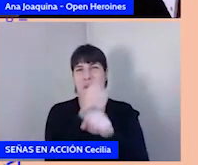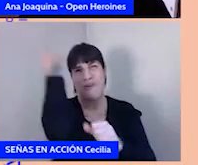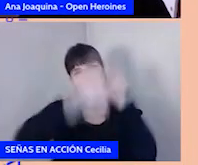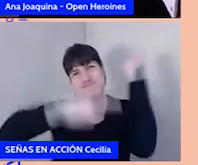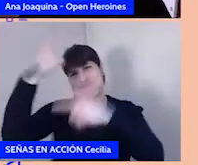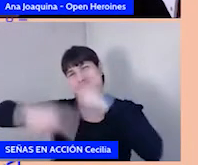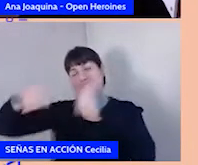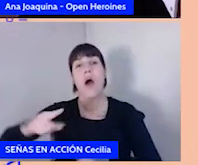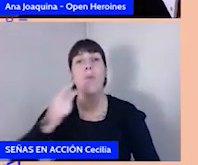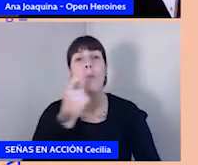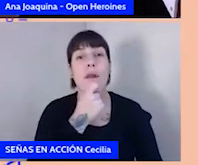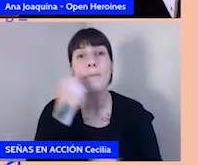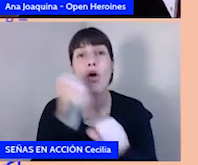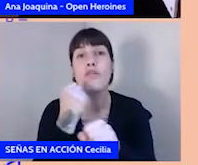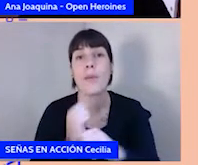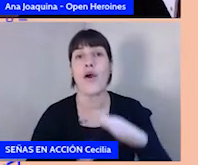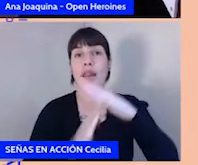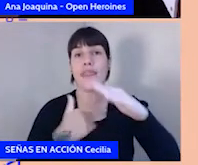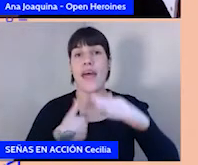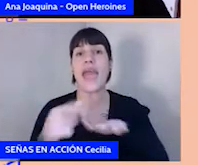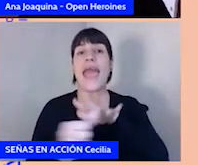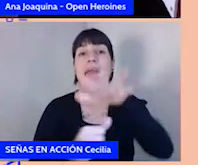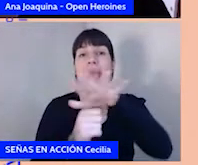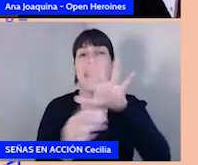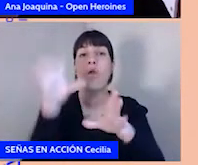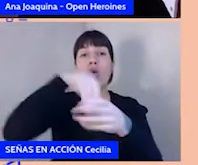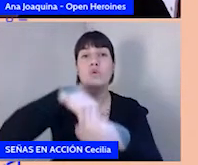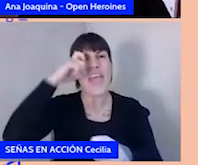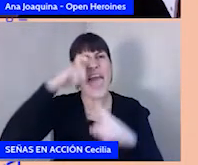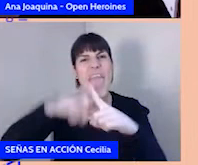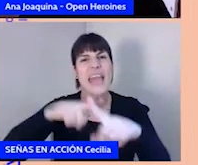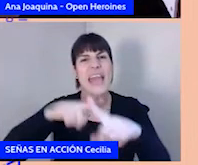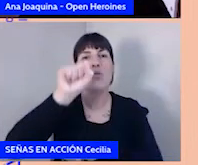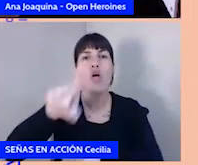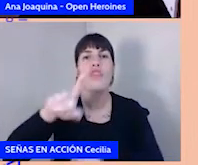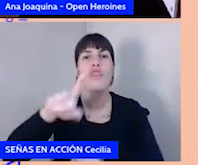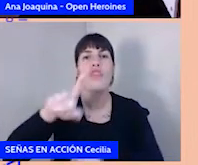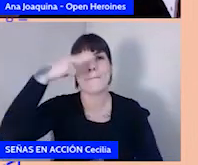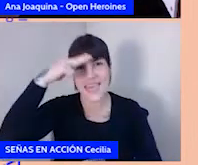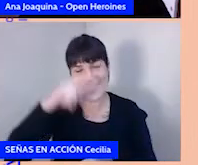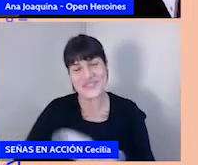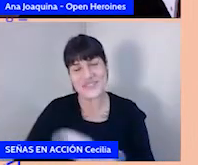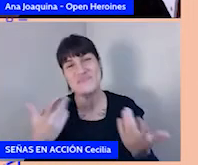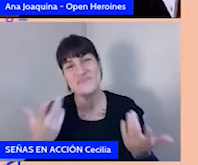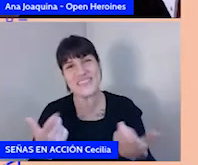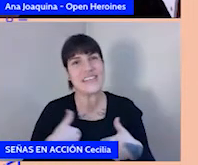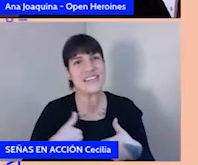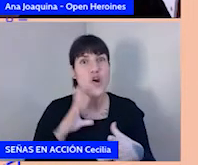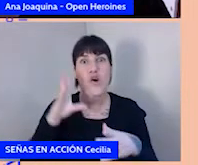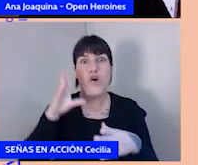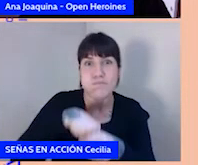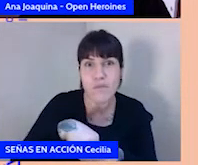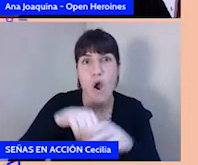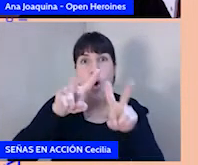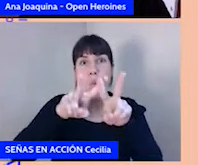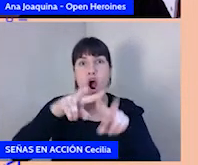género e inclusión de la comunidad de exalumnos de Chevening en México. Y bueno, ¿cómo llegué a World Post? Pues bueno, nada, fue